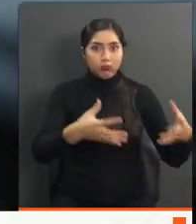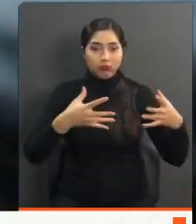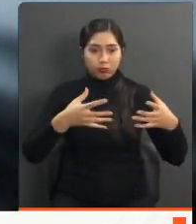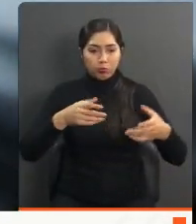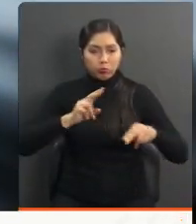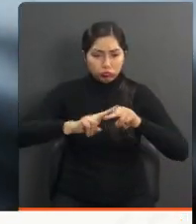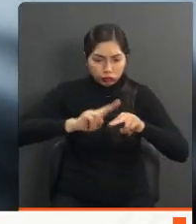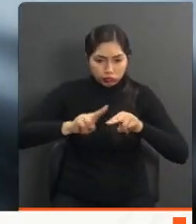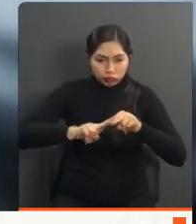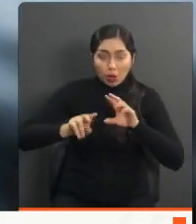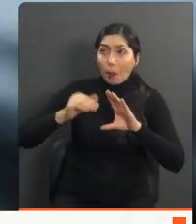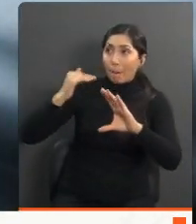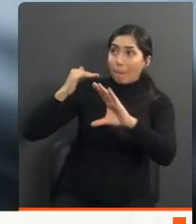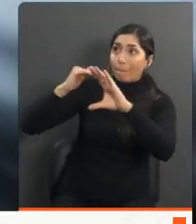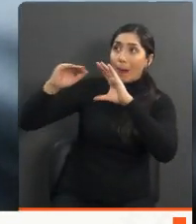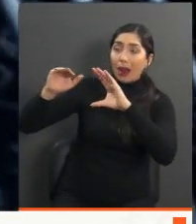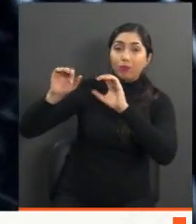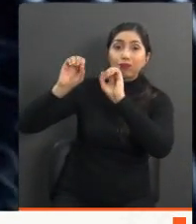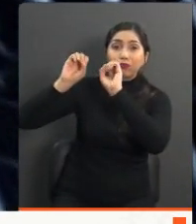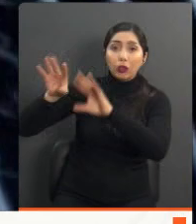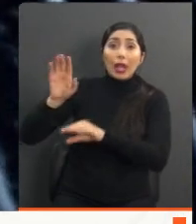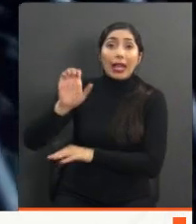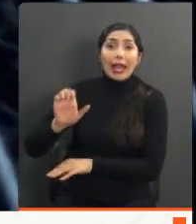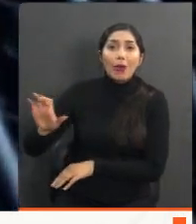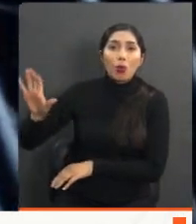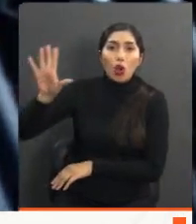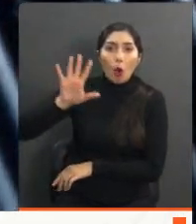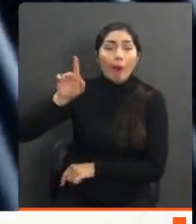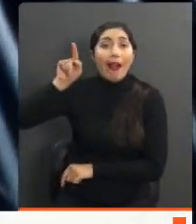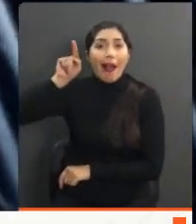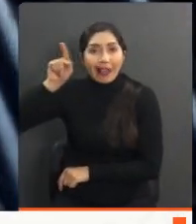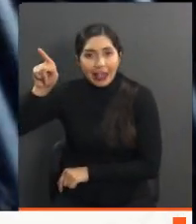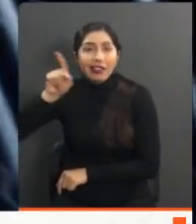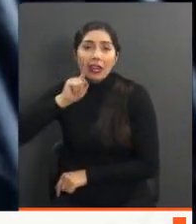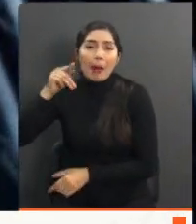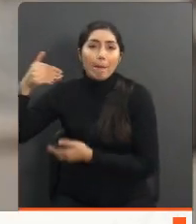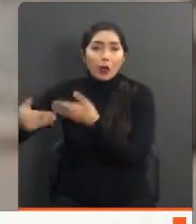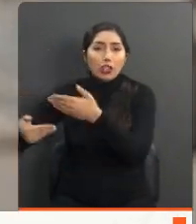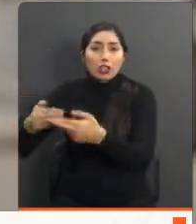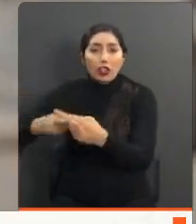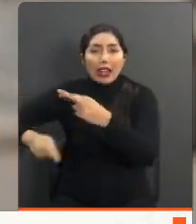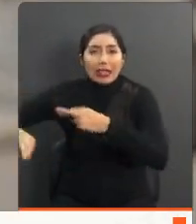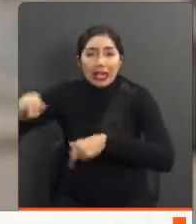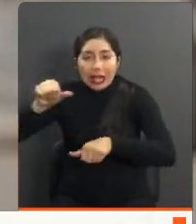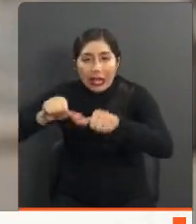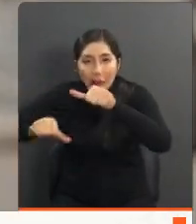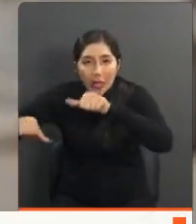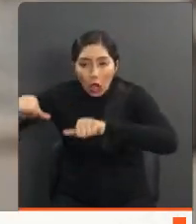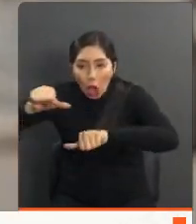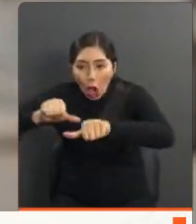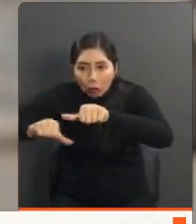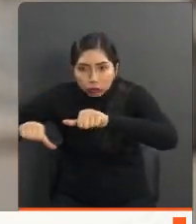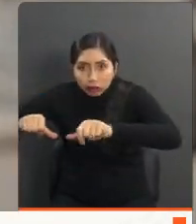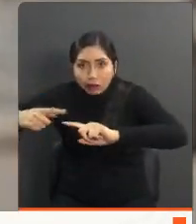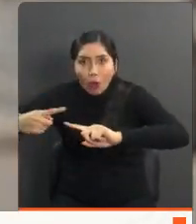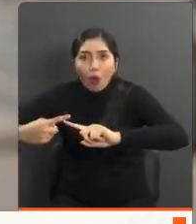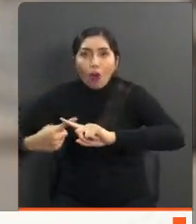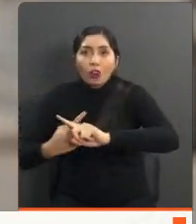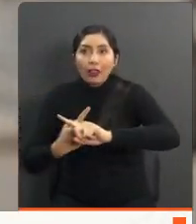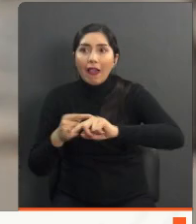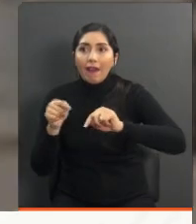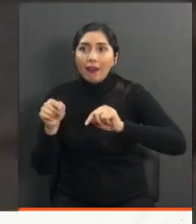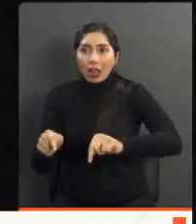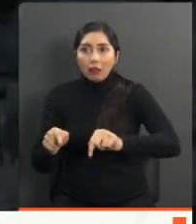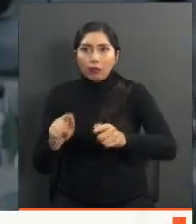donde se reciclan por un mes un proceso de reciclaje químico y vuelve ese ese material vuelve a